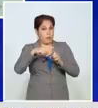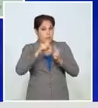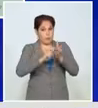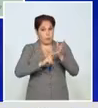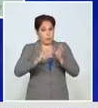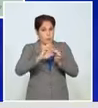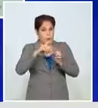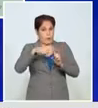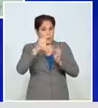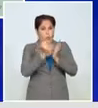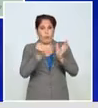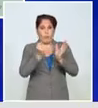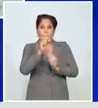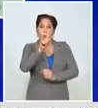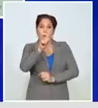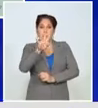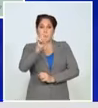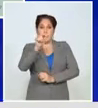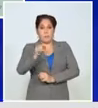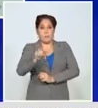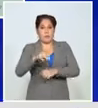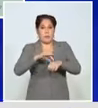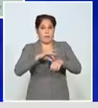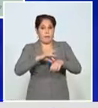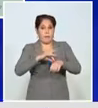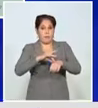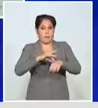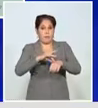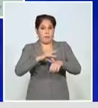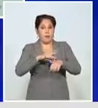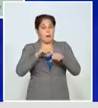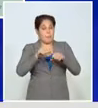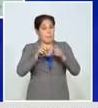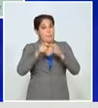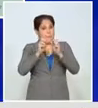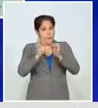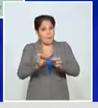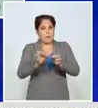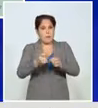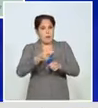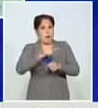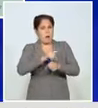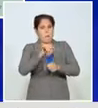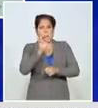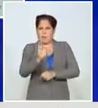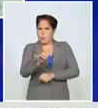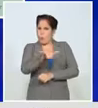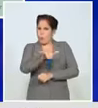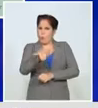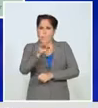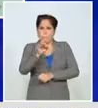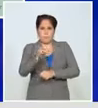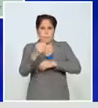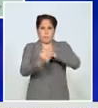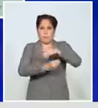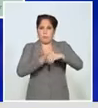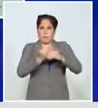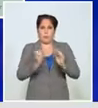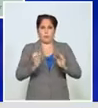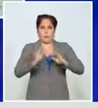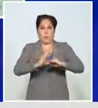confirma 14 casos autóctonos, la misma cifra que el día anterior, y